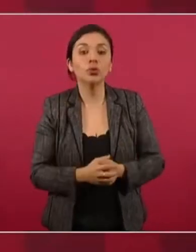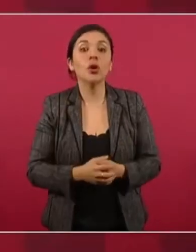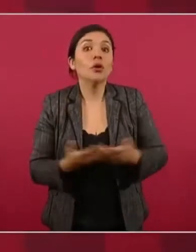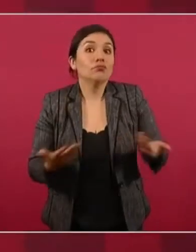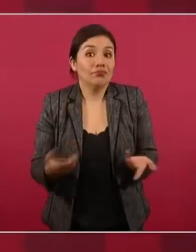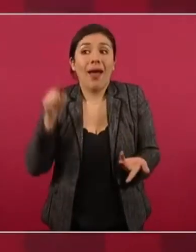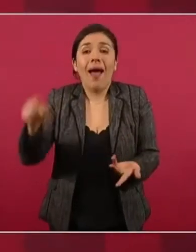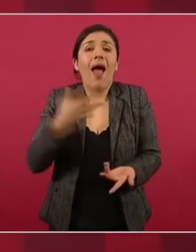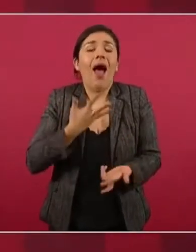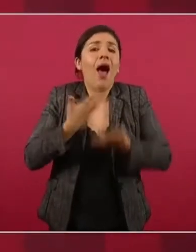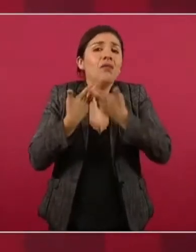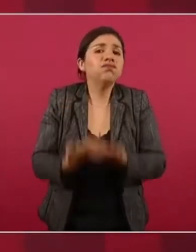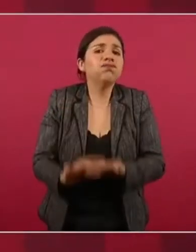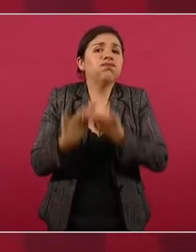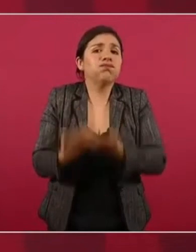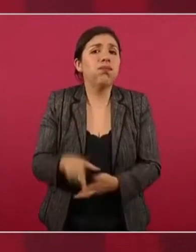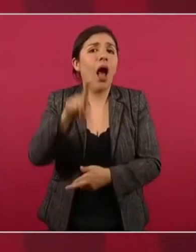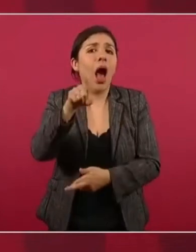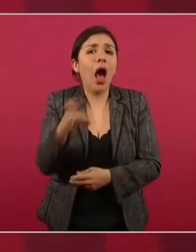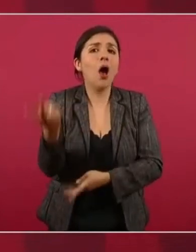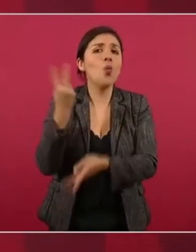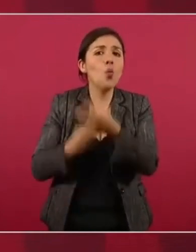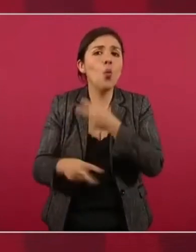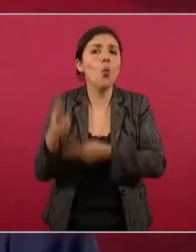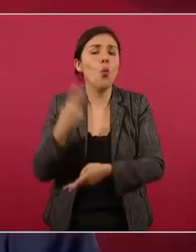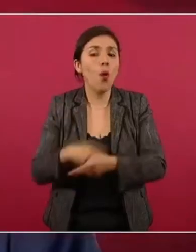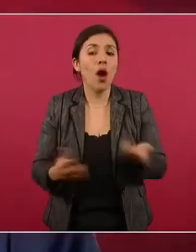porque hay agua, se